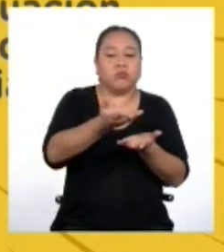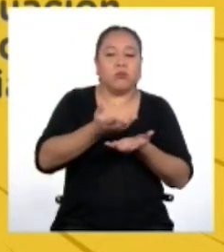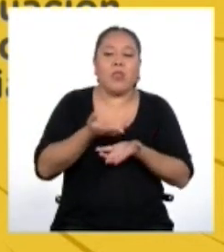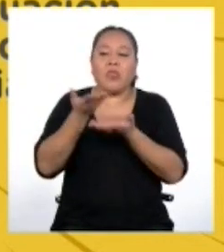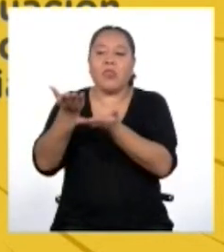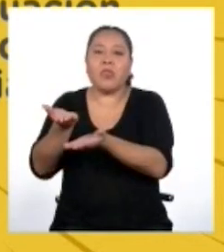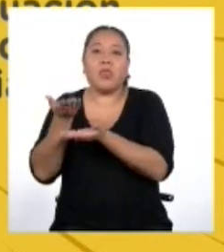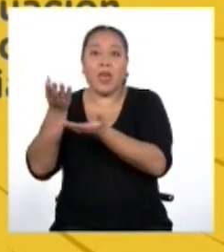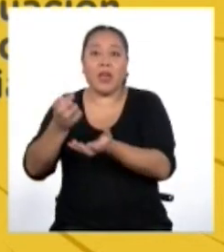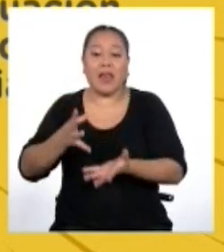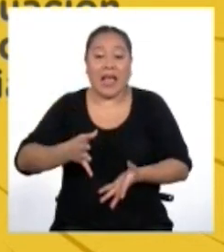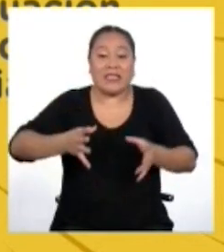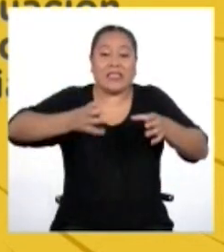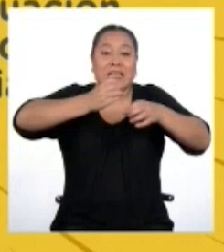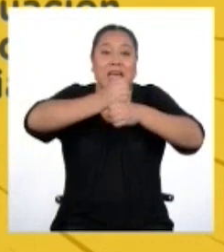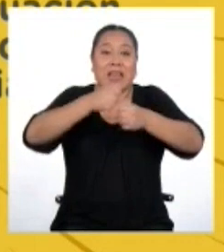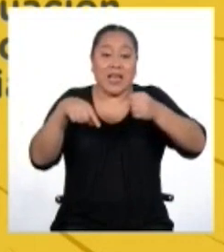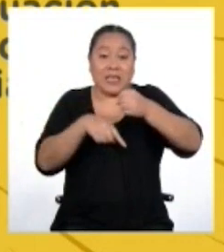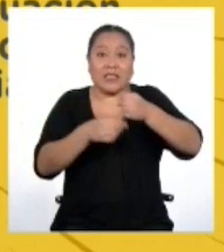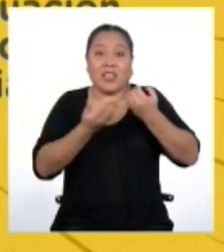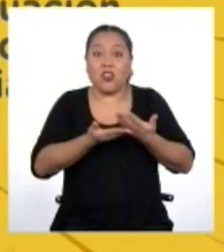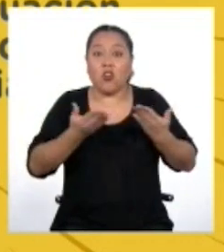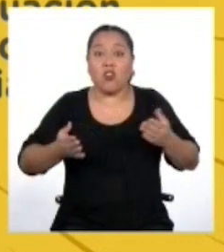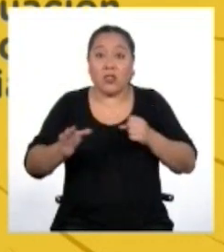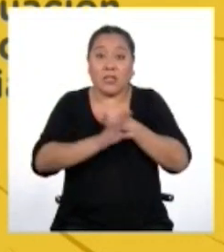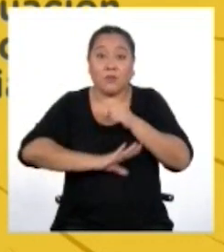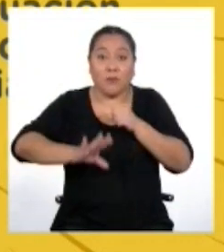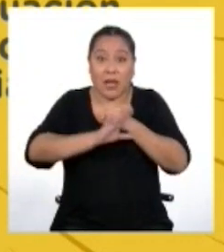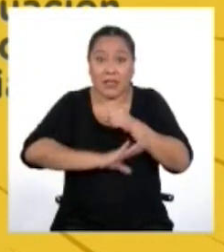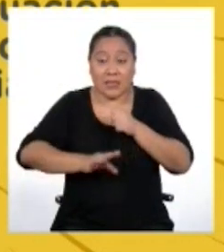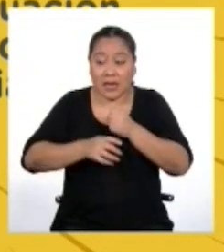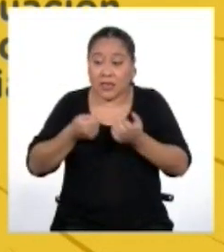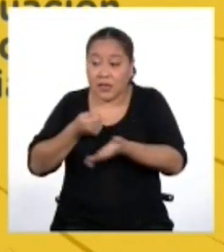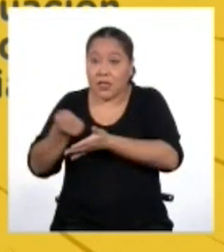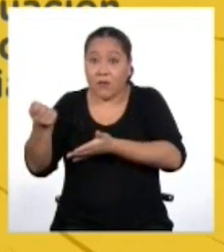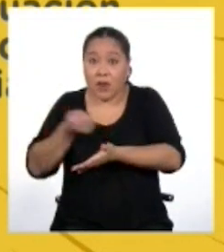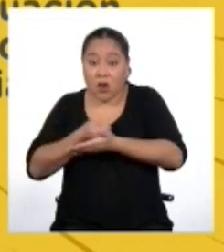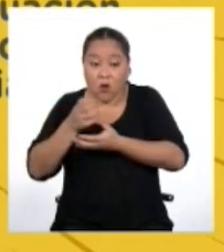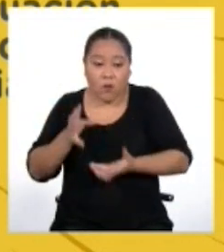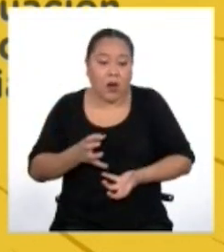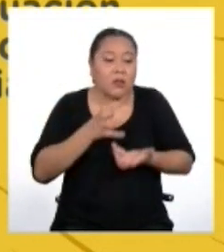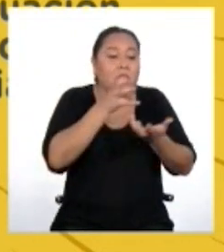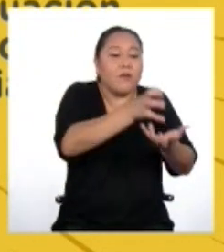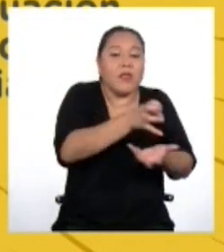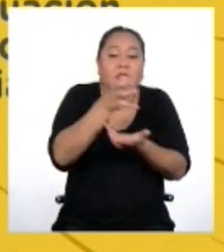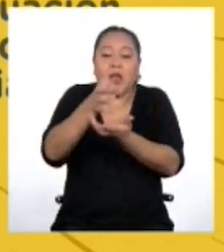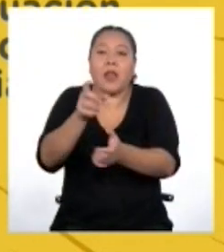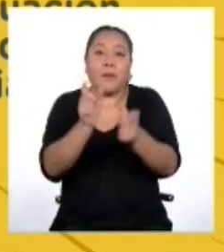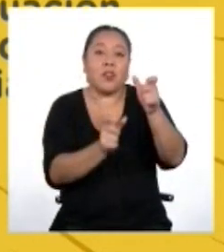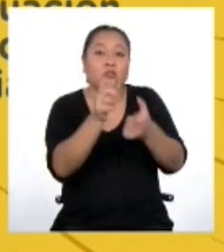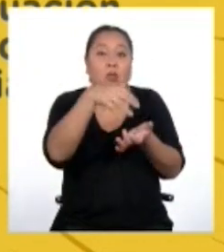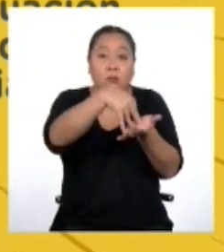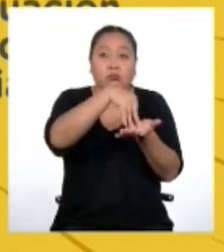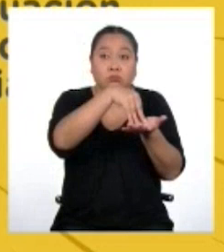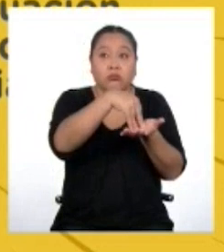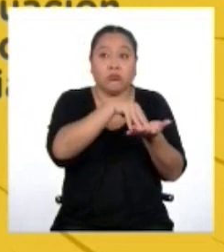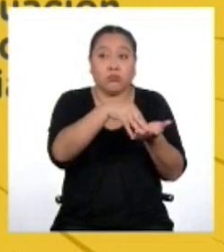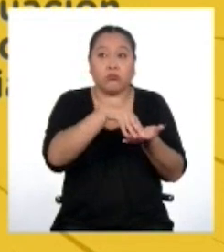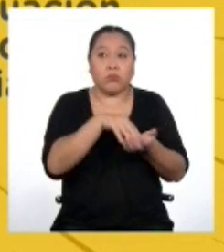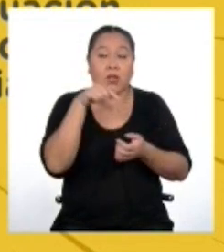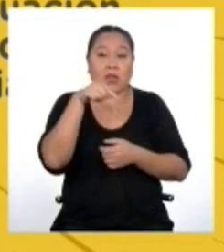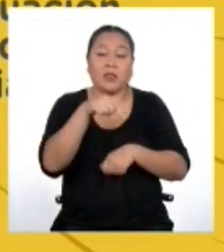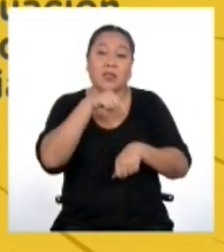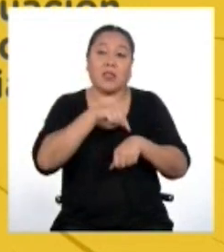canastas básicas familiares que se adquirirán a favor de la población en situaciones de vulnerabilidad en el marco del